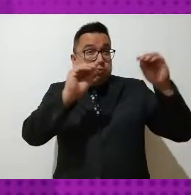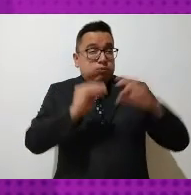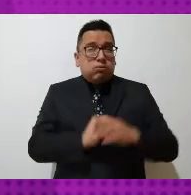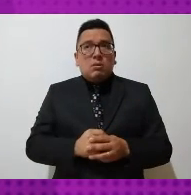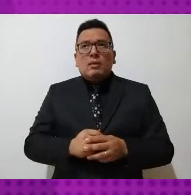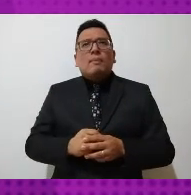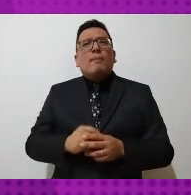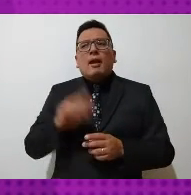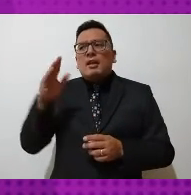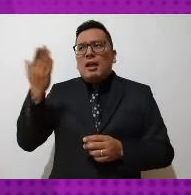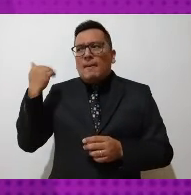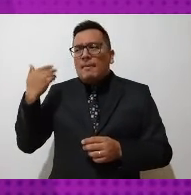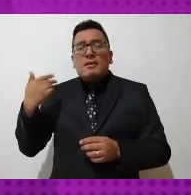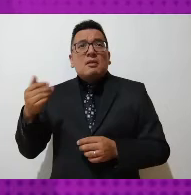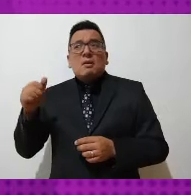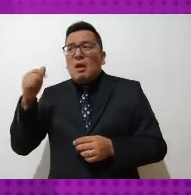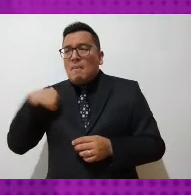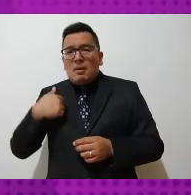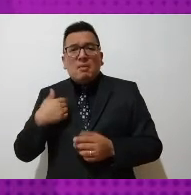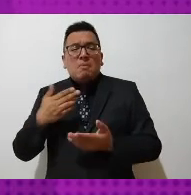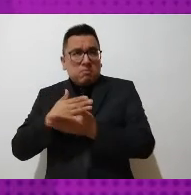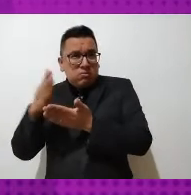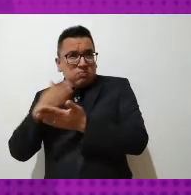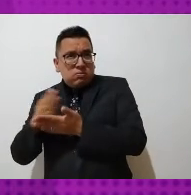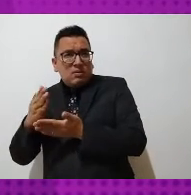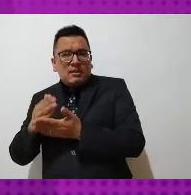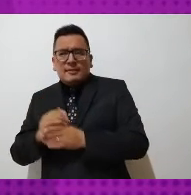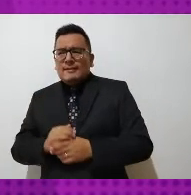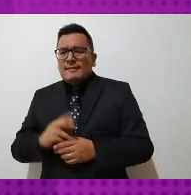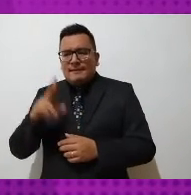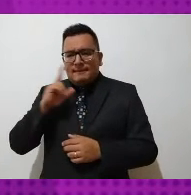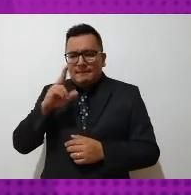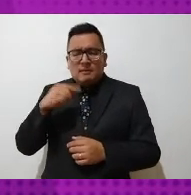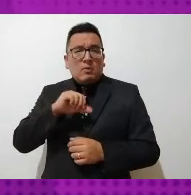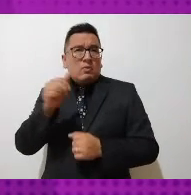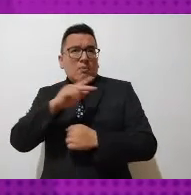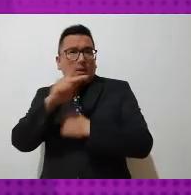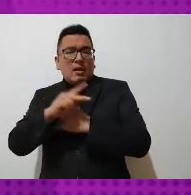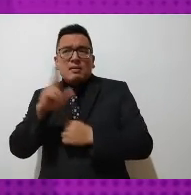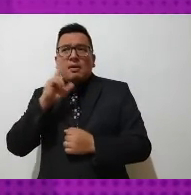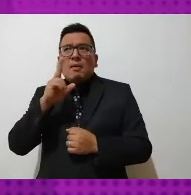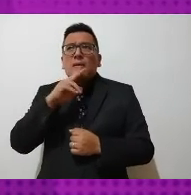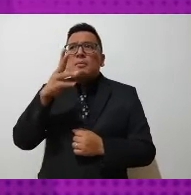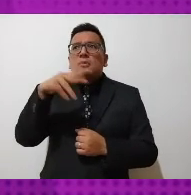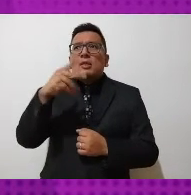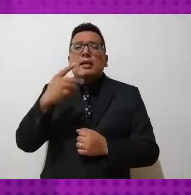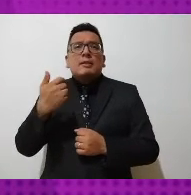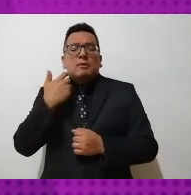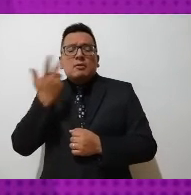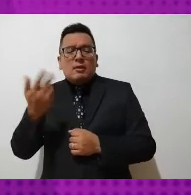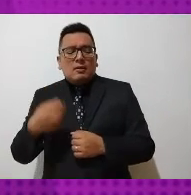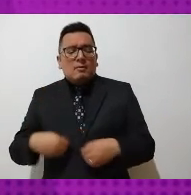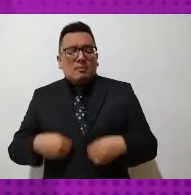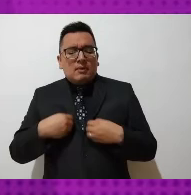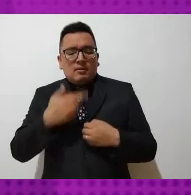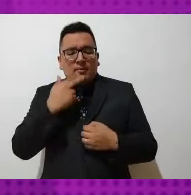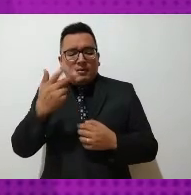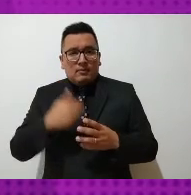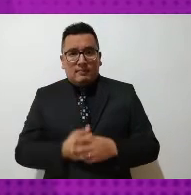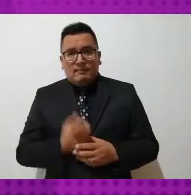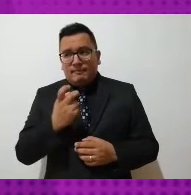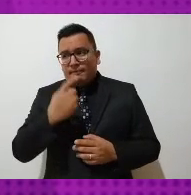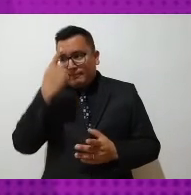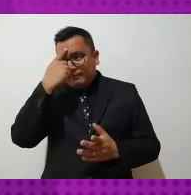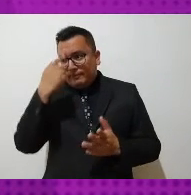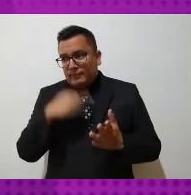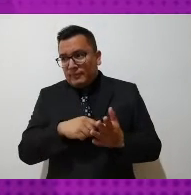mexicano los que principalmente tienen que buscar en otro país mejores oportunidades para poder subsistir. Y creo